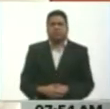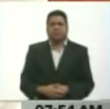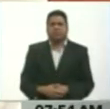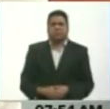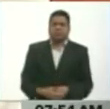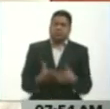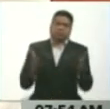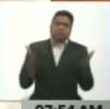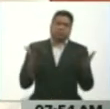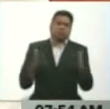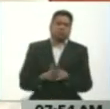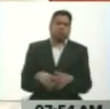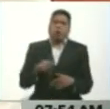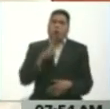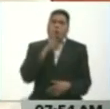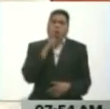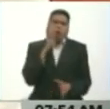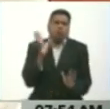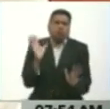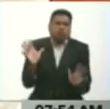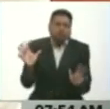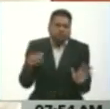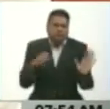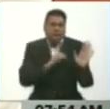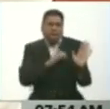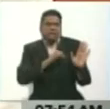exacerbados para generar el terror.